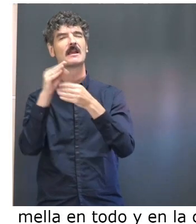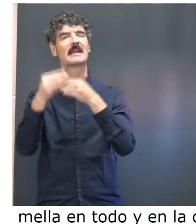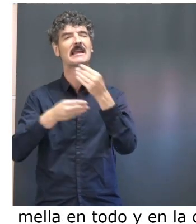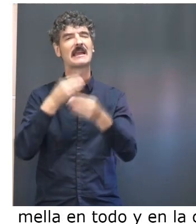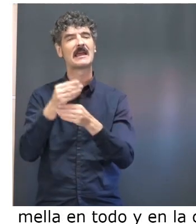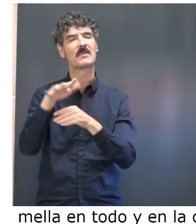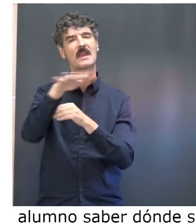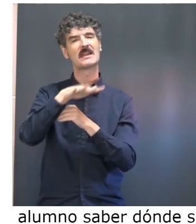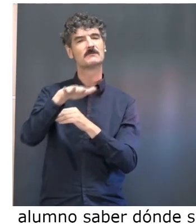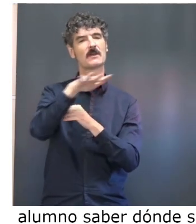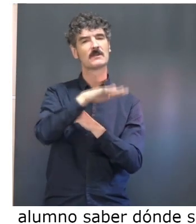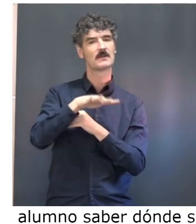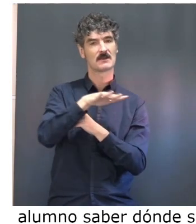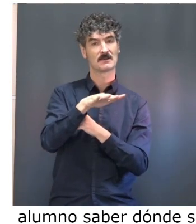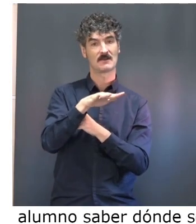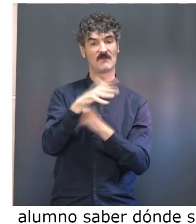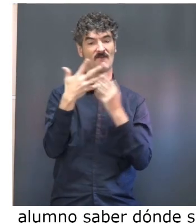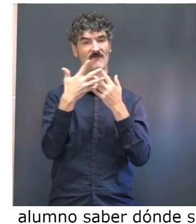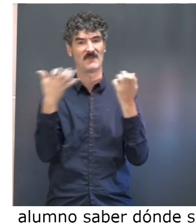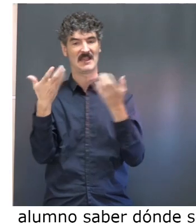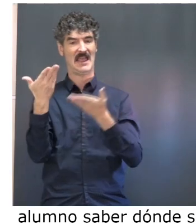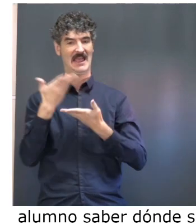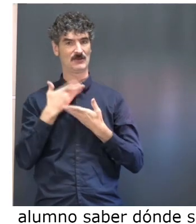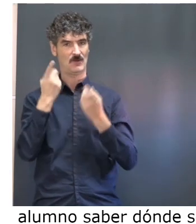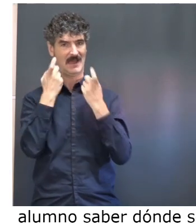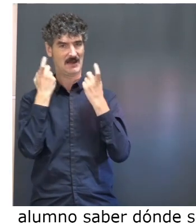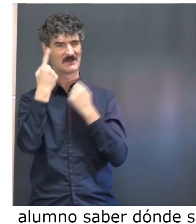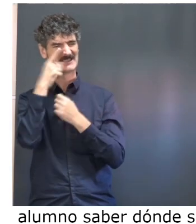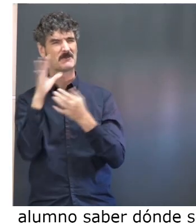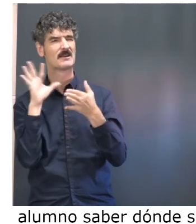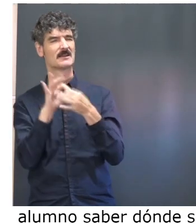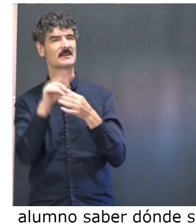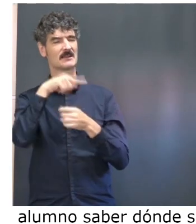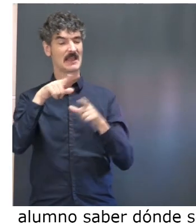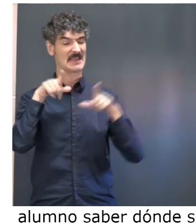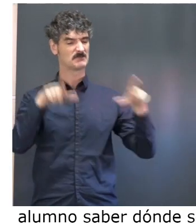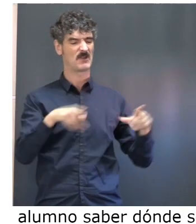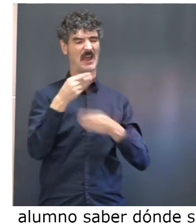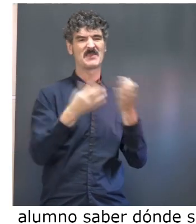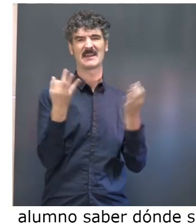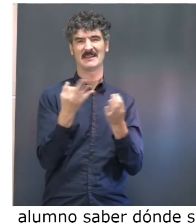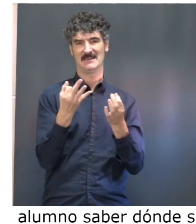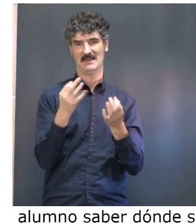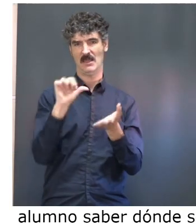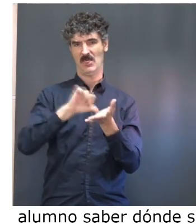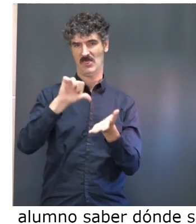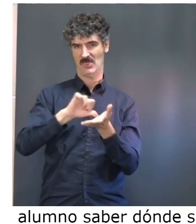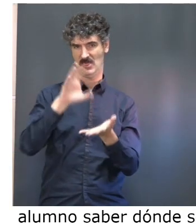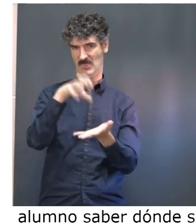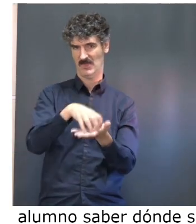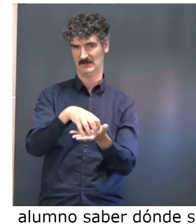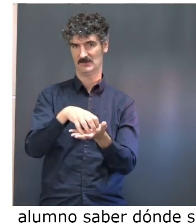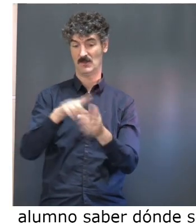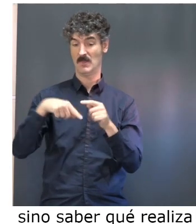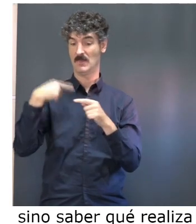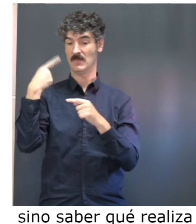esos espacios, ¿no? Con esa frase, ¿no? Que le ayuda al alumno a saber qué es lo que se hace en cada uno de los espacios del centro y luego